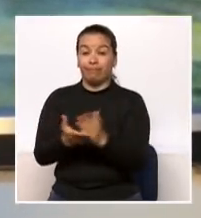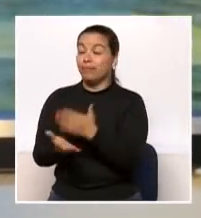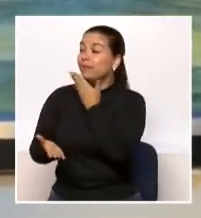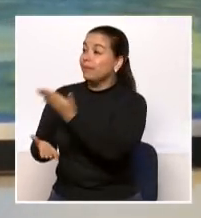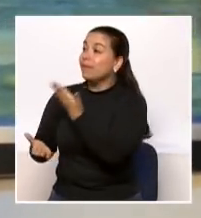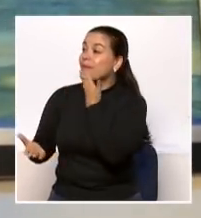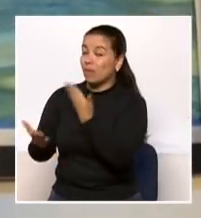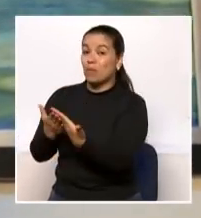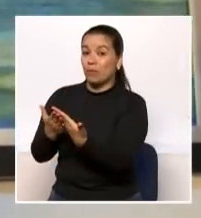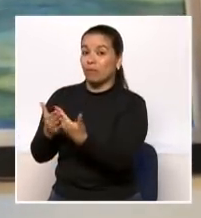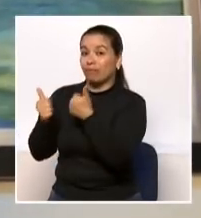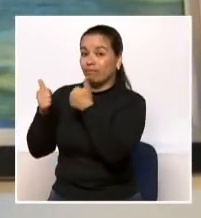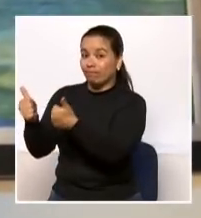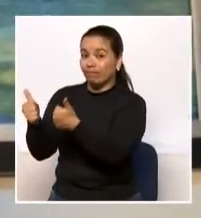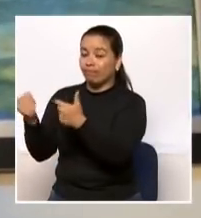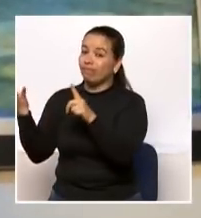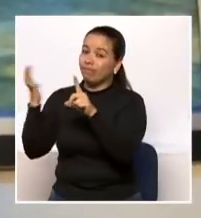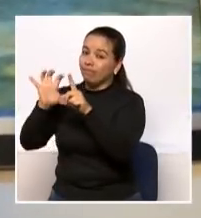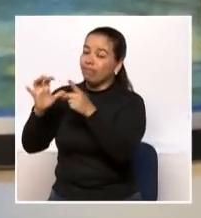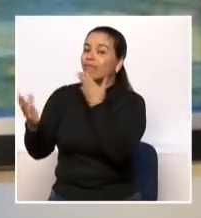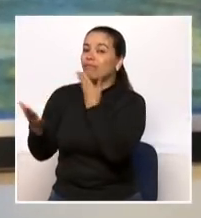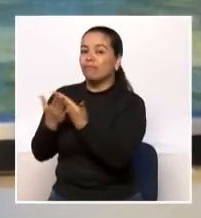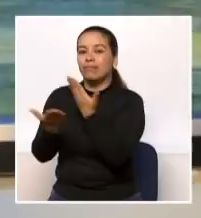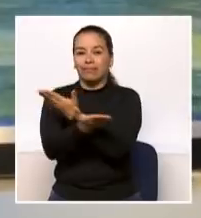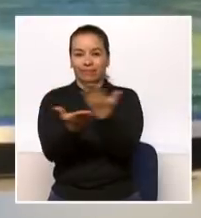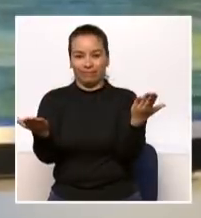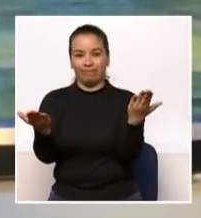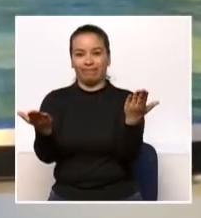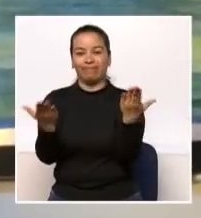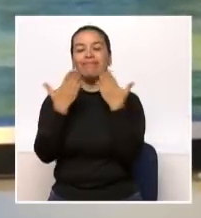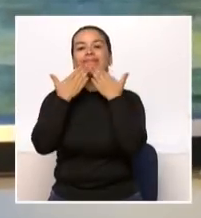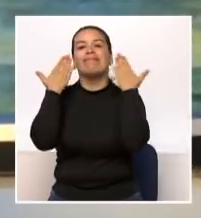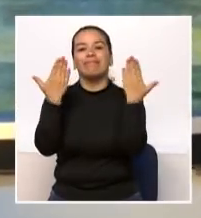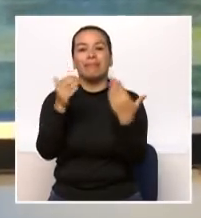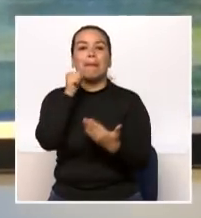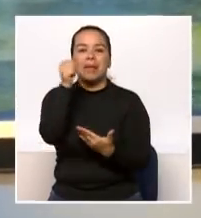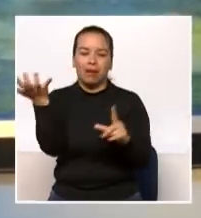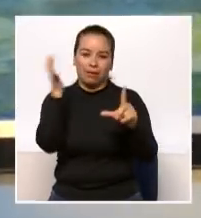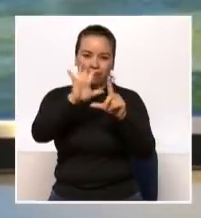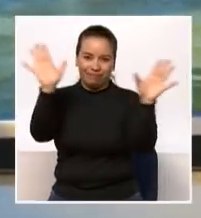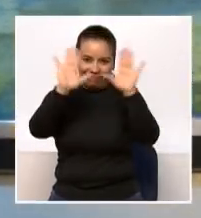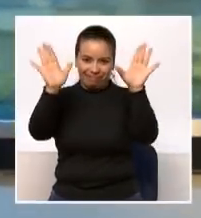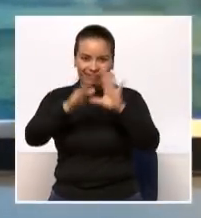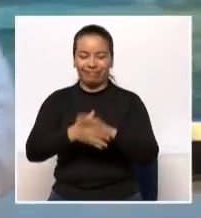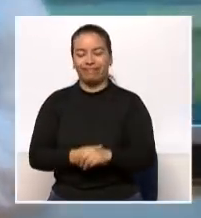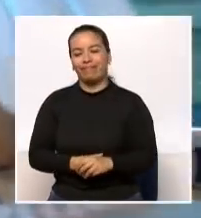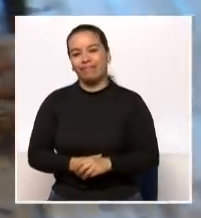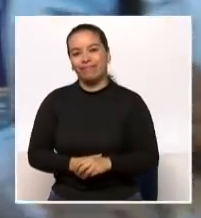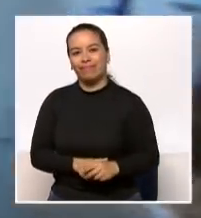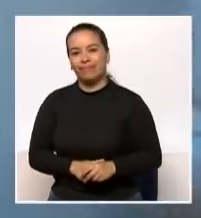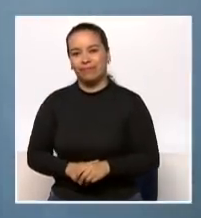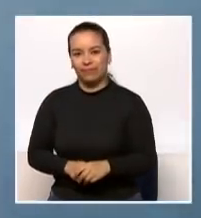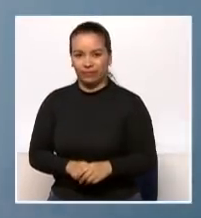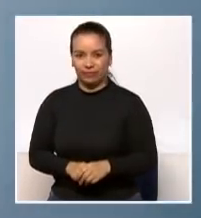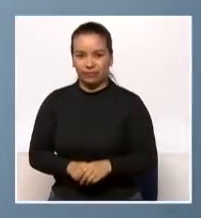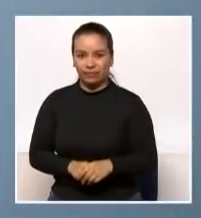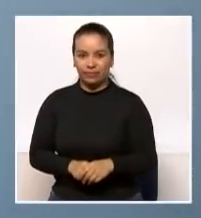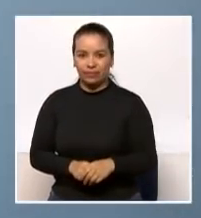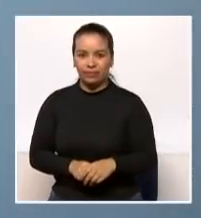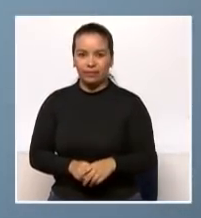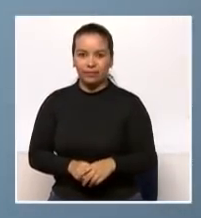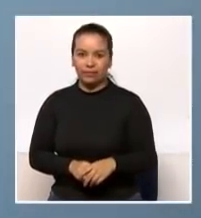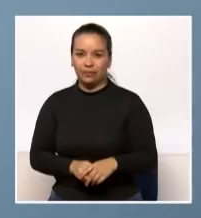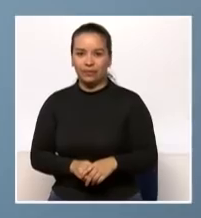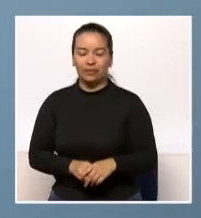Carlos, muchas gracias por estar con nosotros y a todos ustedes los esperamos en una nueva edición de Conexión Vital. Felicidades.